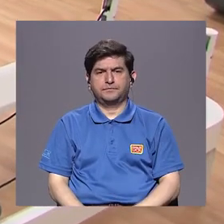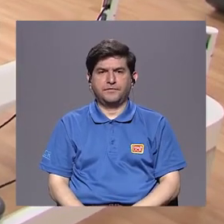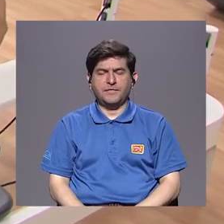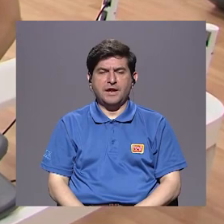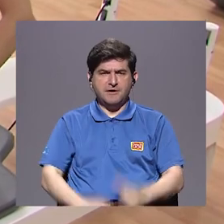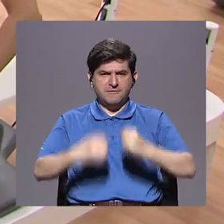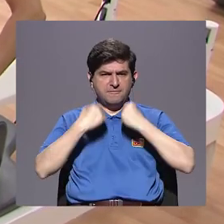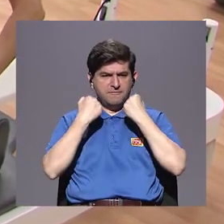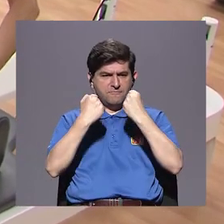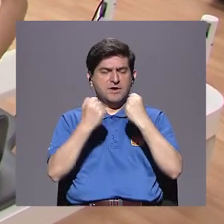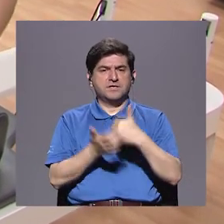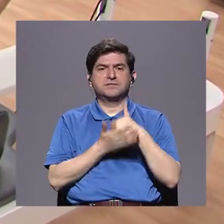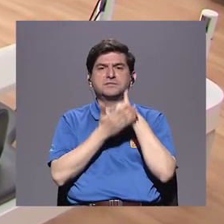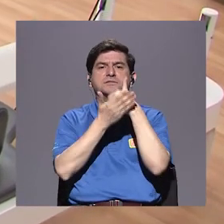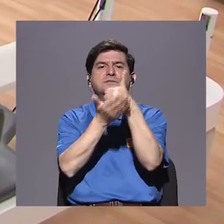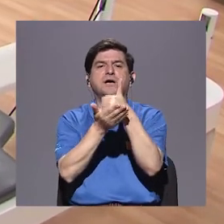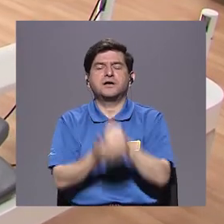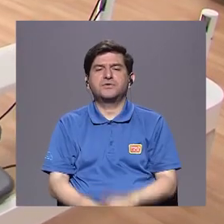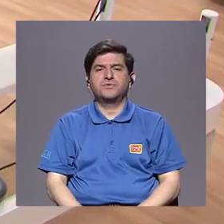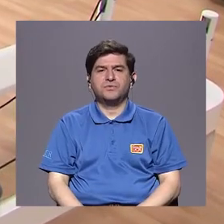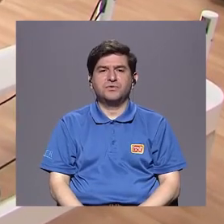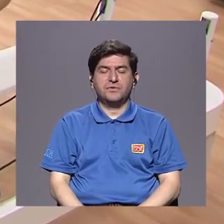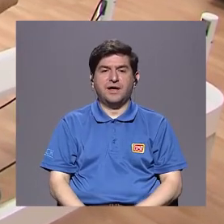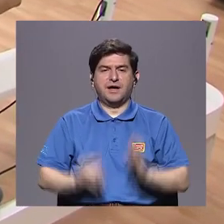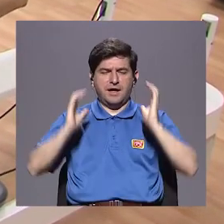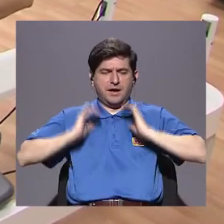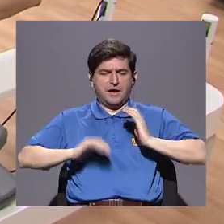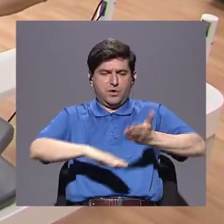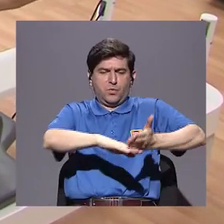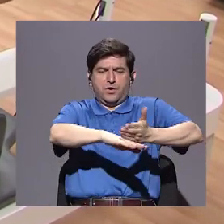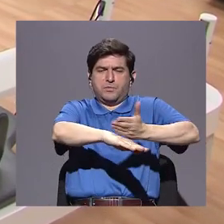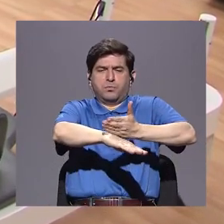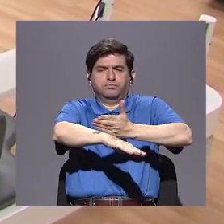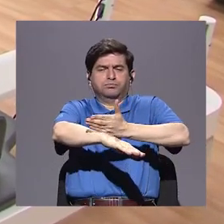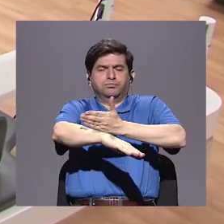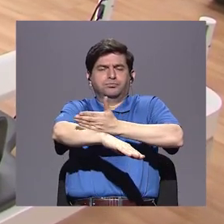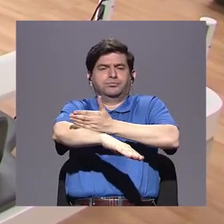La generación de la fuerza nos va a ayudar a tonificar el cuerpo.